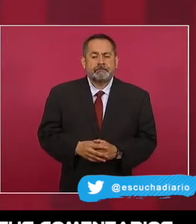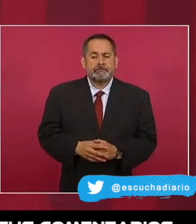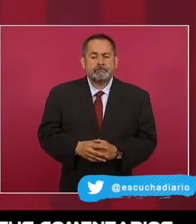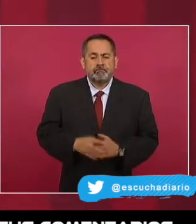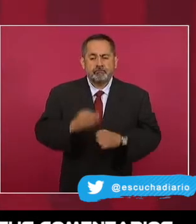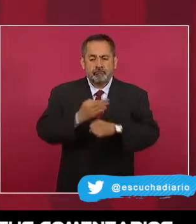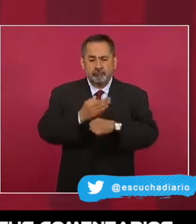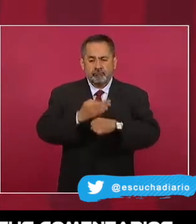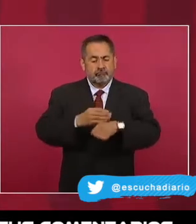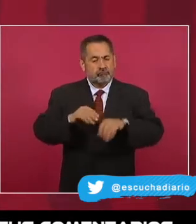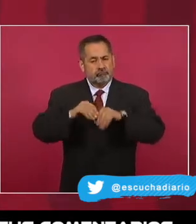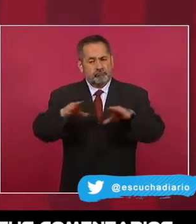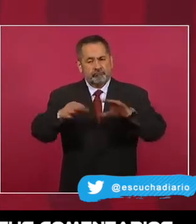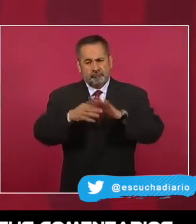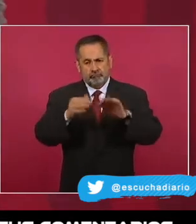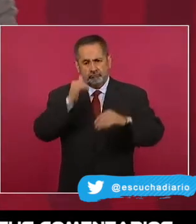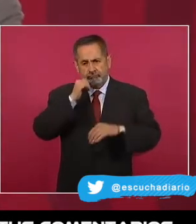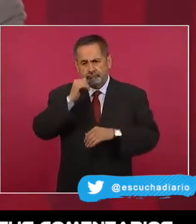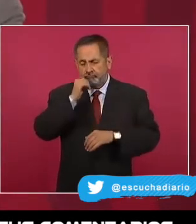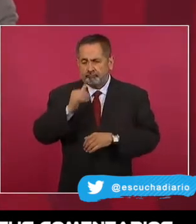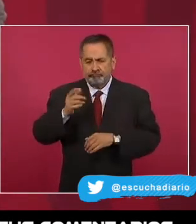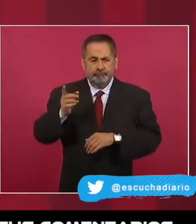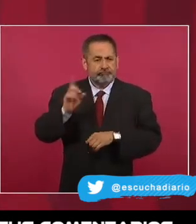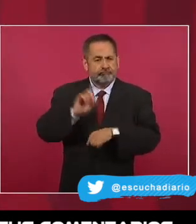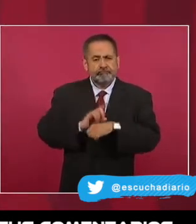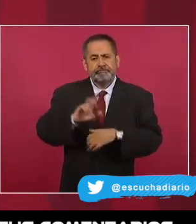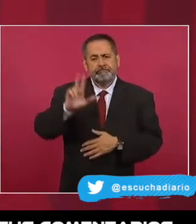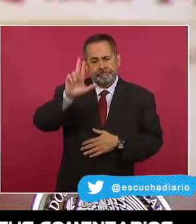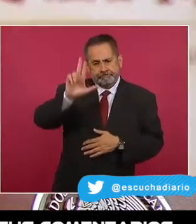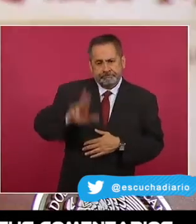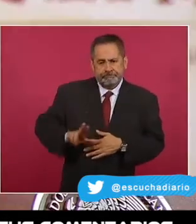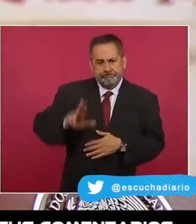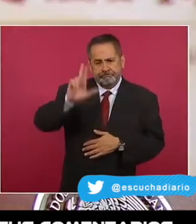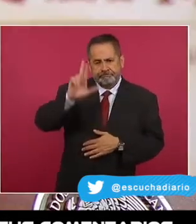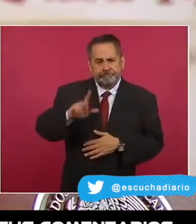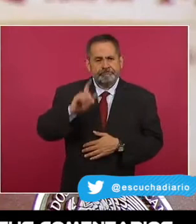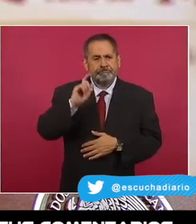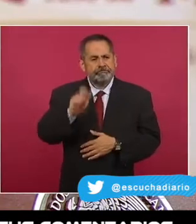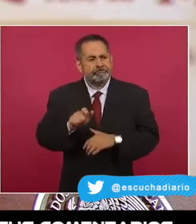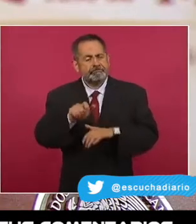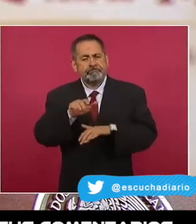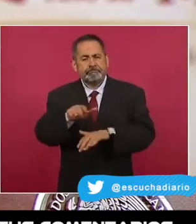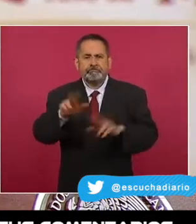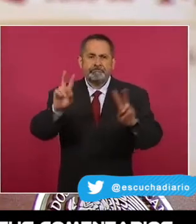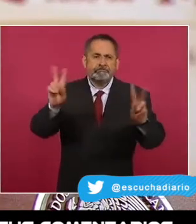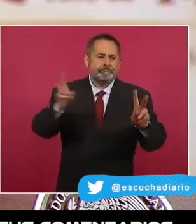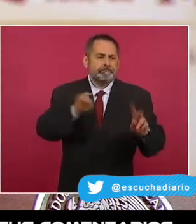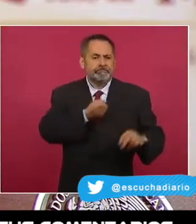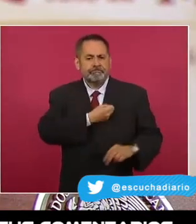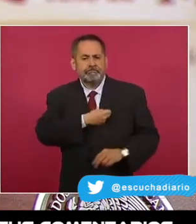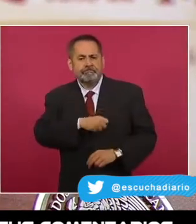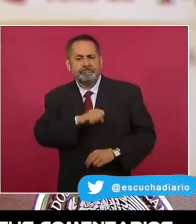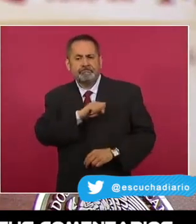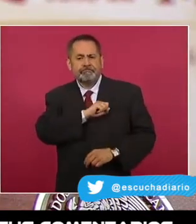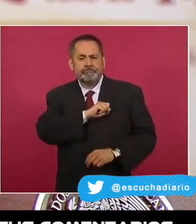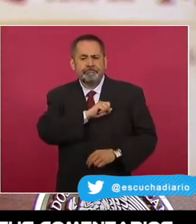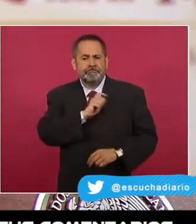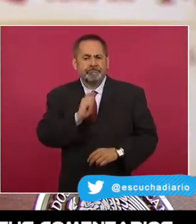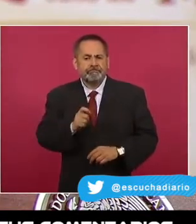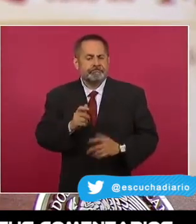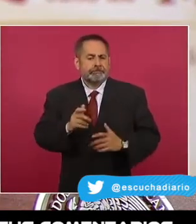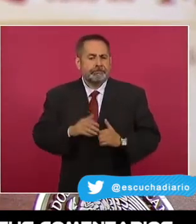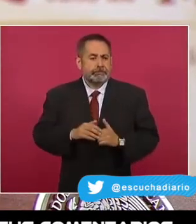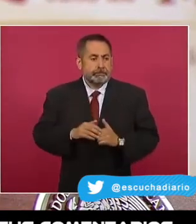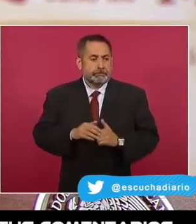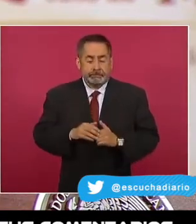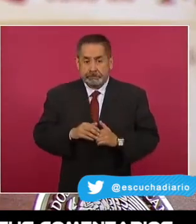a 86.3 millones de personas, de las cuales 91% son adultos y 39% son menores